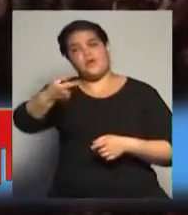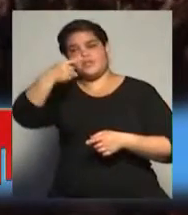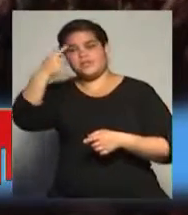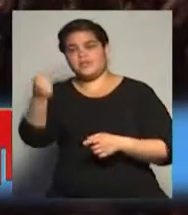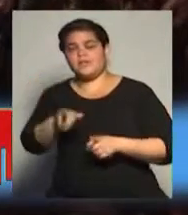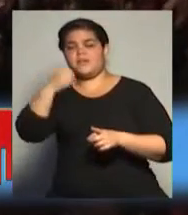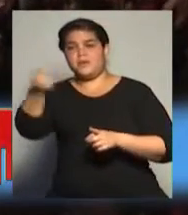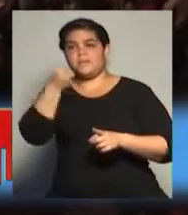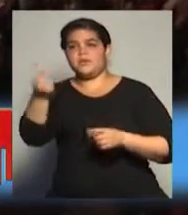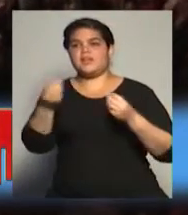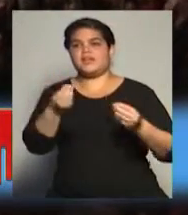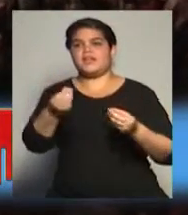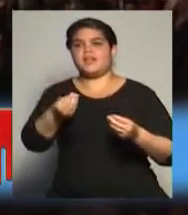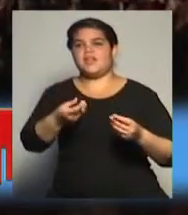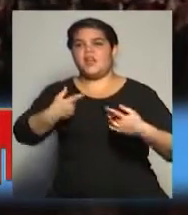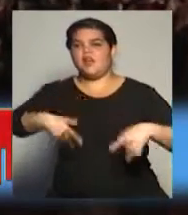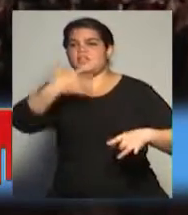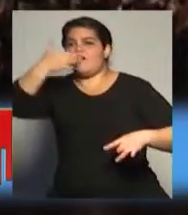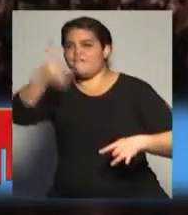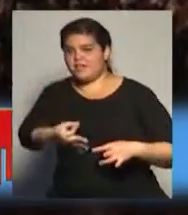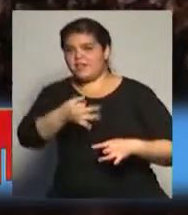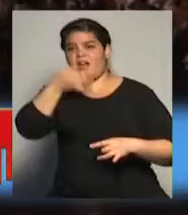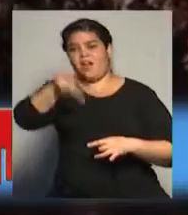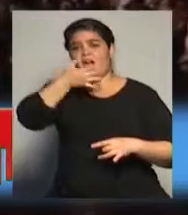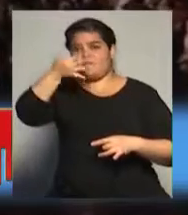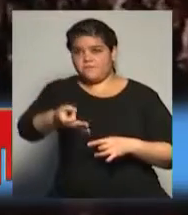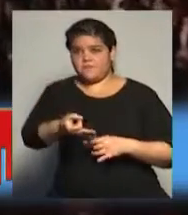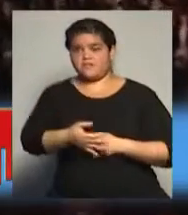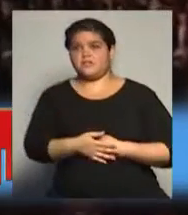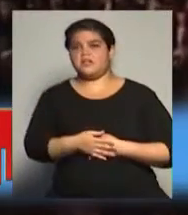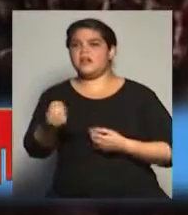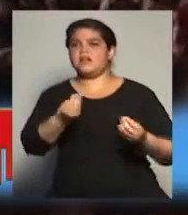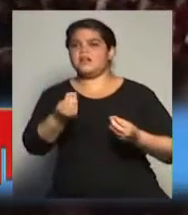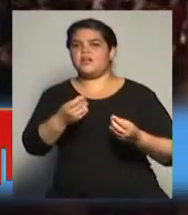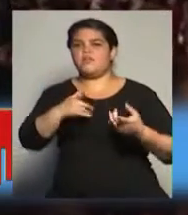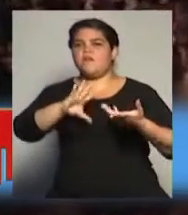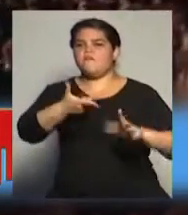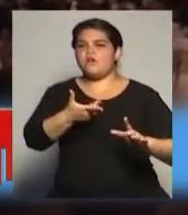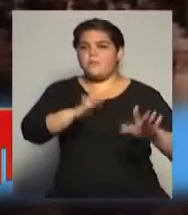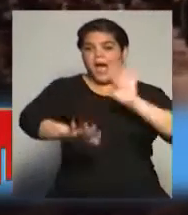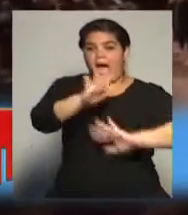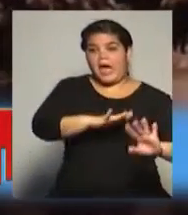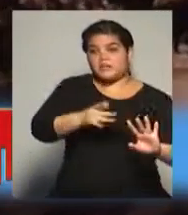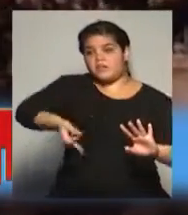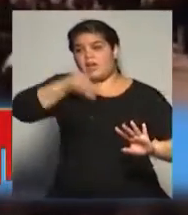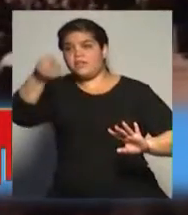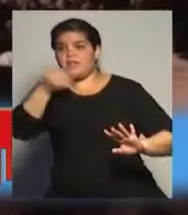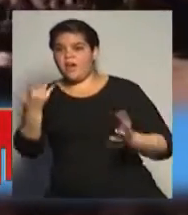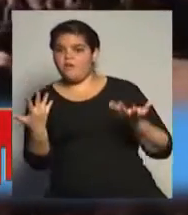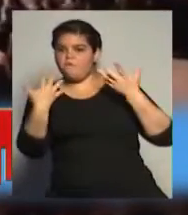es la credibilidad. La credibilidad, sí, por la coherencia entre el decir y el hacer,